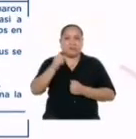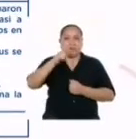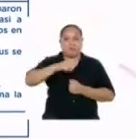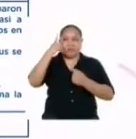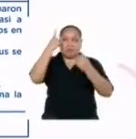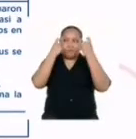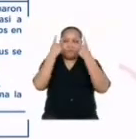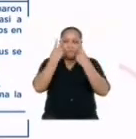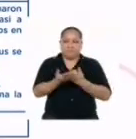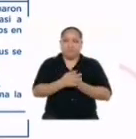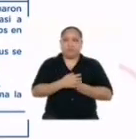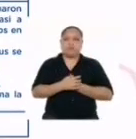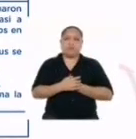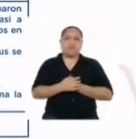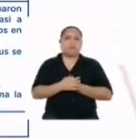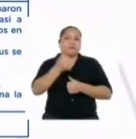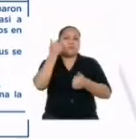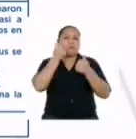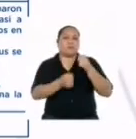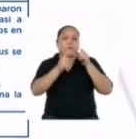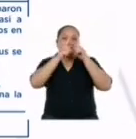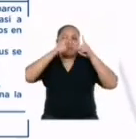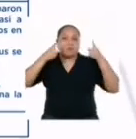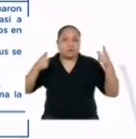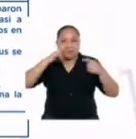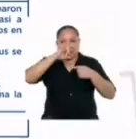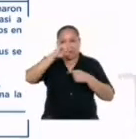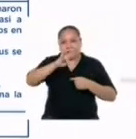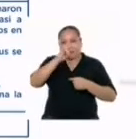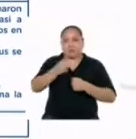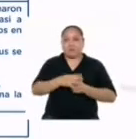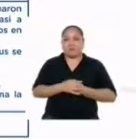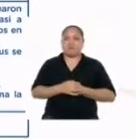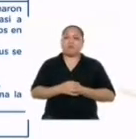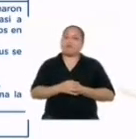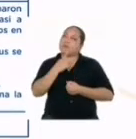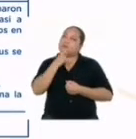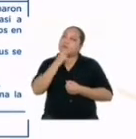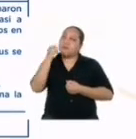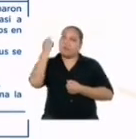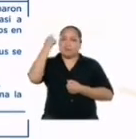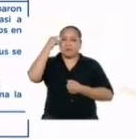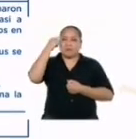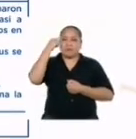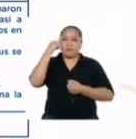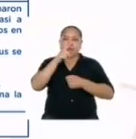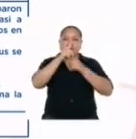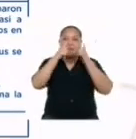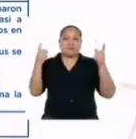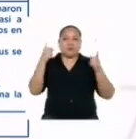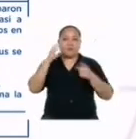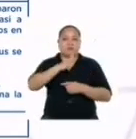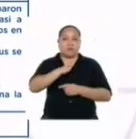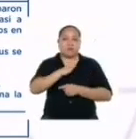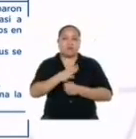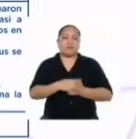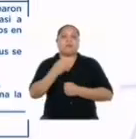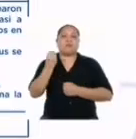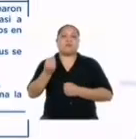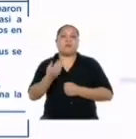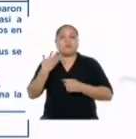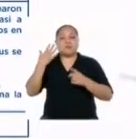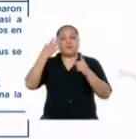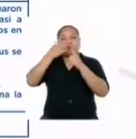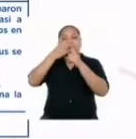debemos preguntarnos, ¿qué tipo de lenguaje utilizaré? Yo diría que emplearé un lenguaje formal, porque